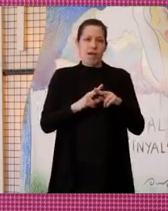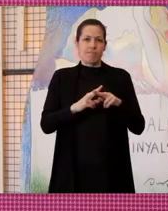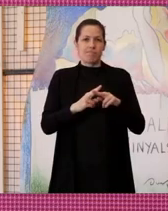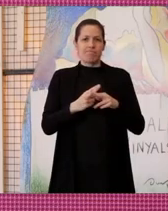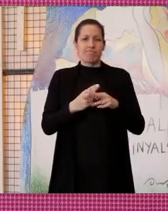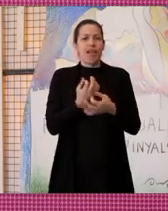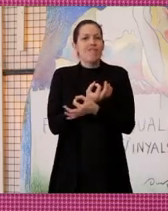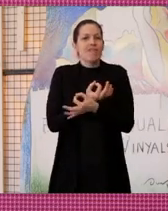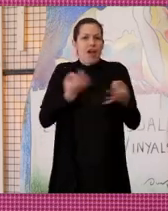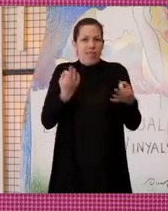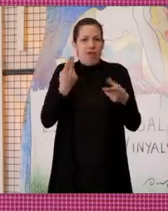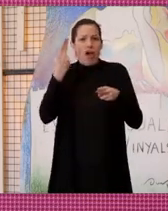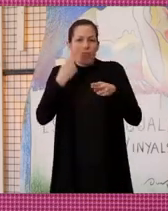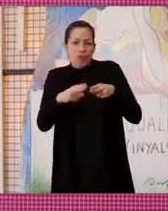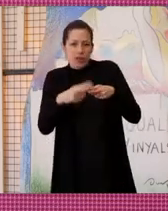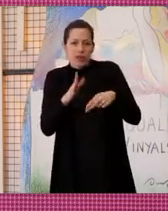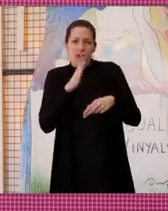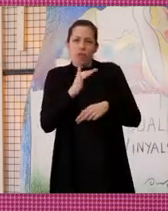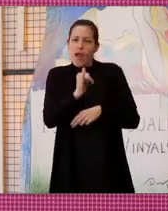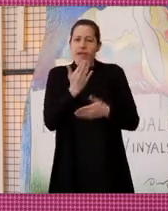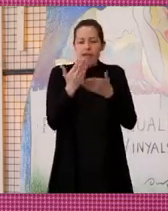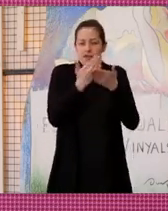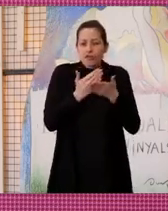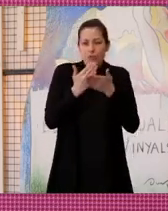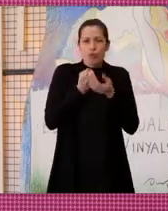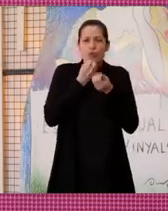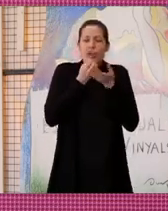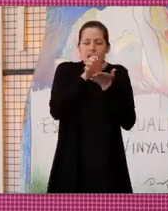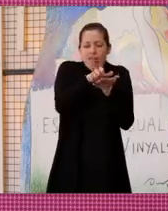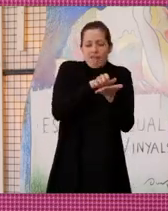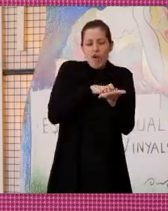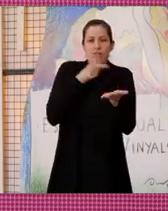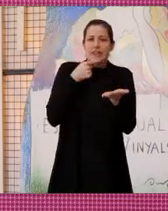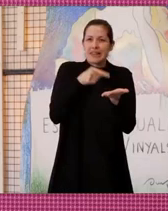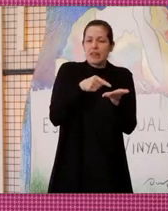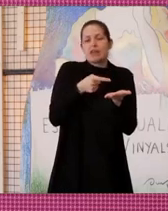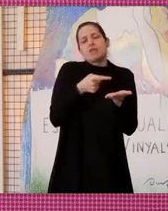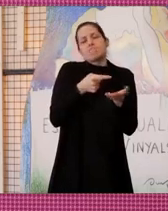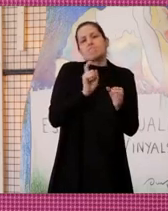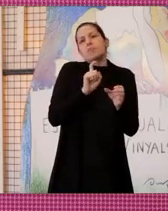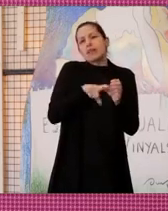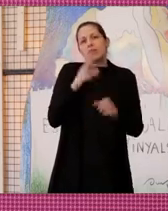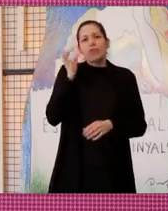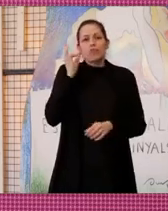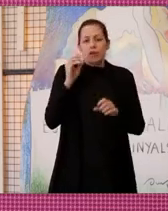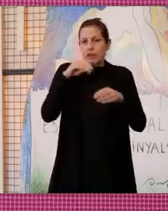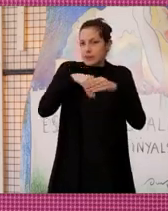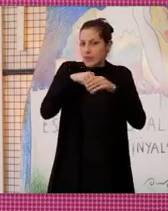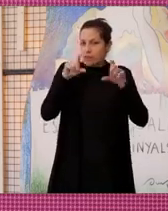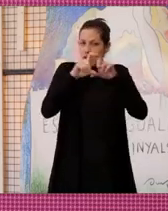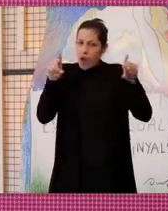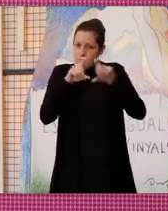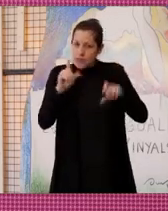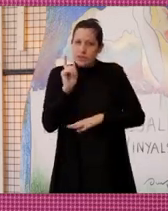numerosos estudios e informes de que la participación de mujeres en la dirección de las empresas trae